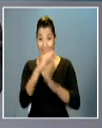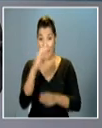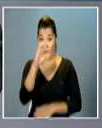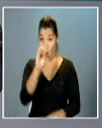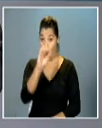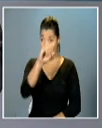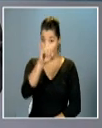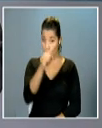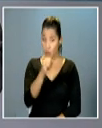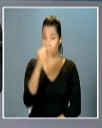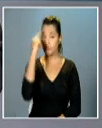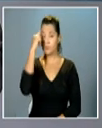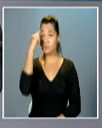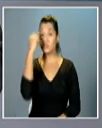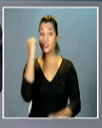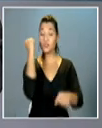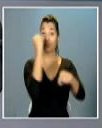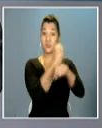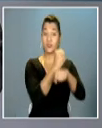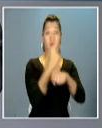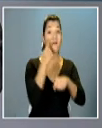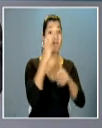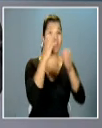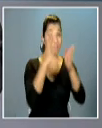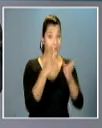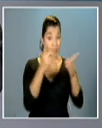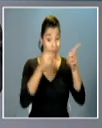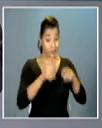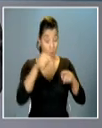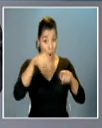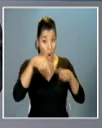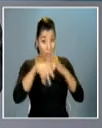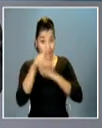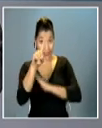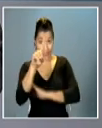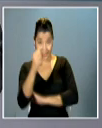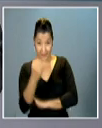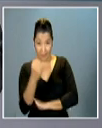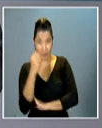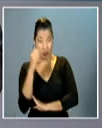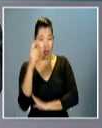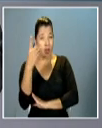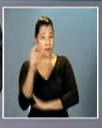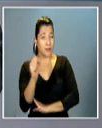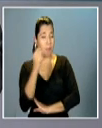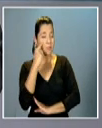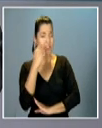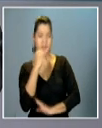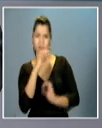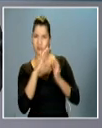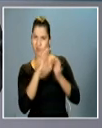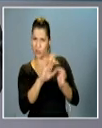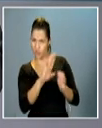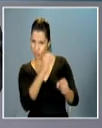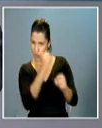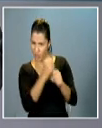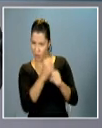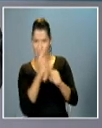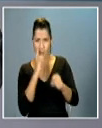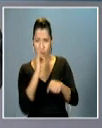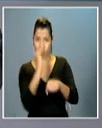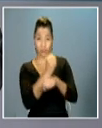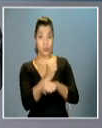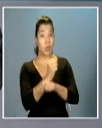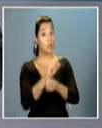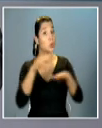no descartan que el asesinato del fiscal ocurrido hoy en Desamparados sea como consecuencia de su trabajo. Sin embargo, aún esto está en